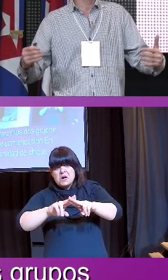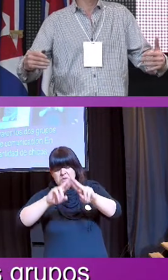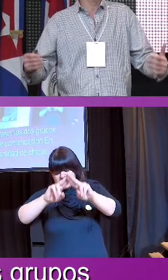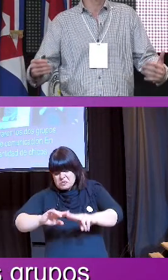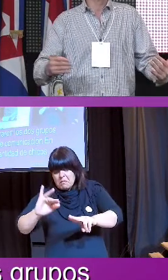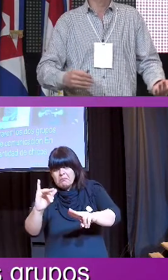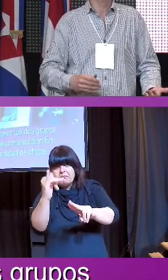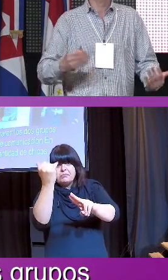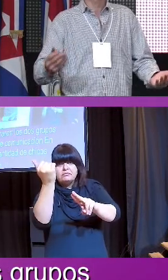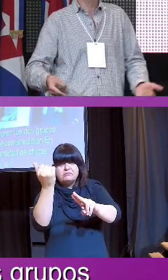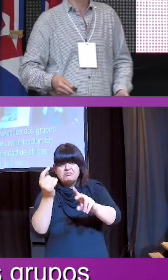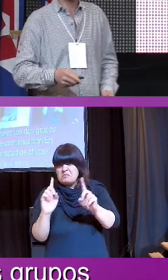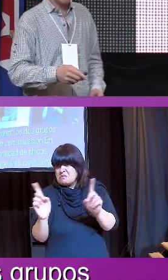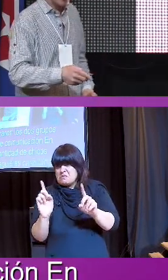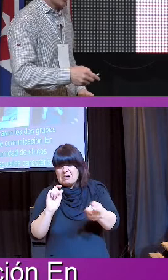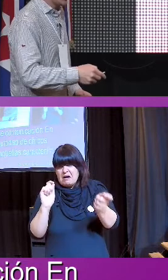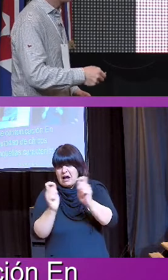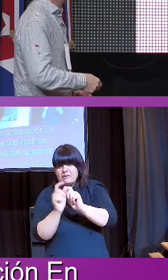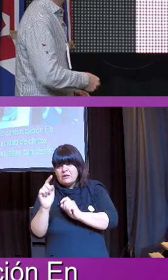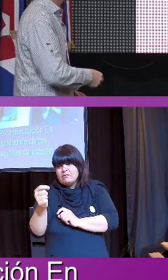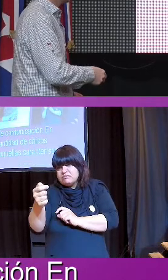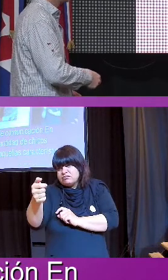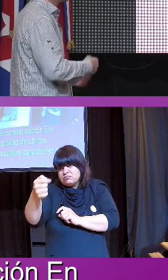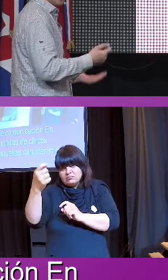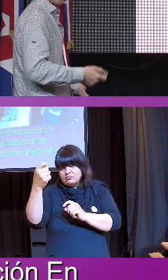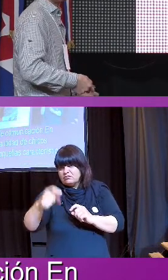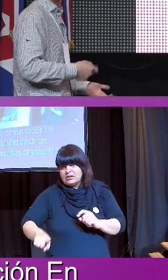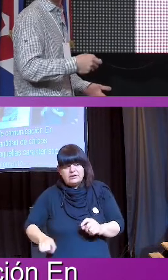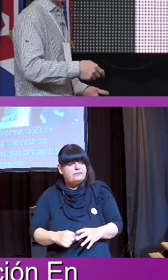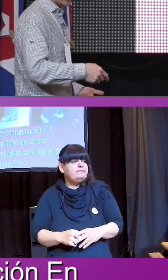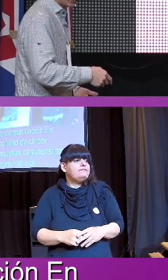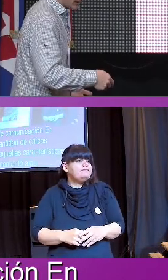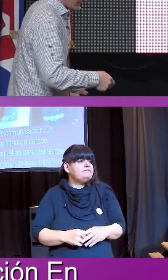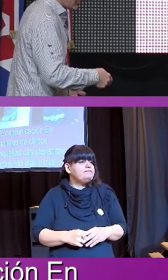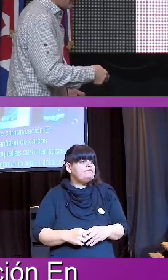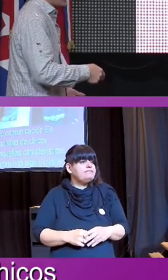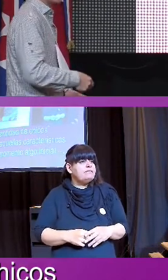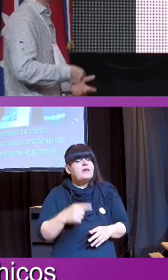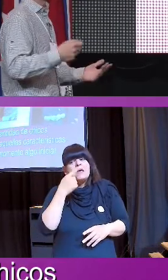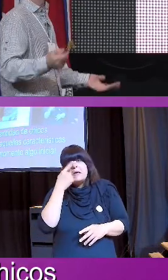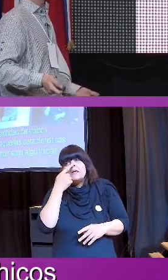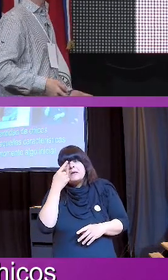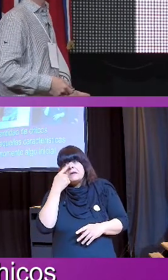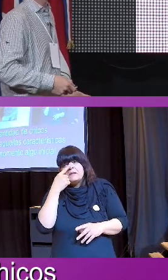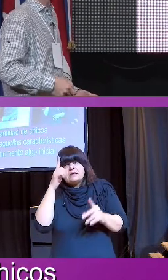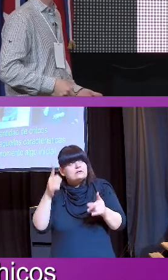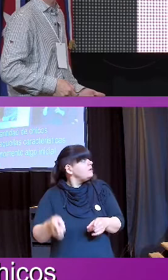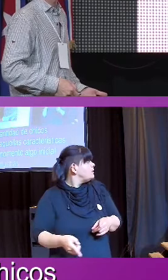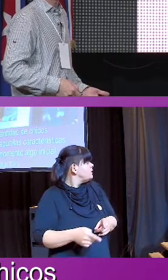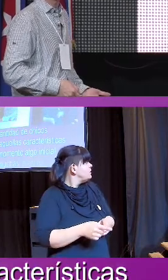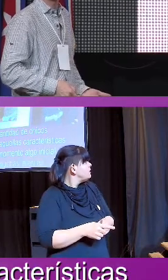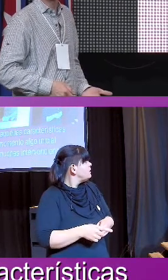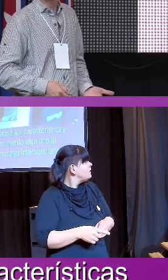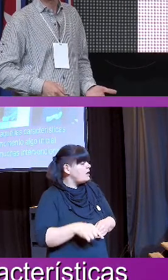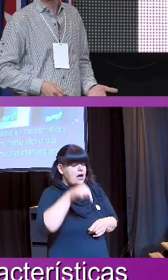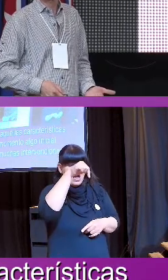sí mejoraron aquellas características que estaban con desafíos en ese momento. Algo inicial e interesante para ver. Ahora hay muchas intervenciones